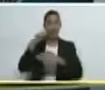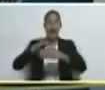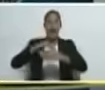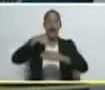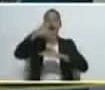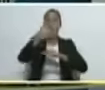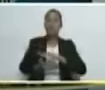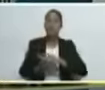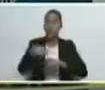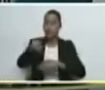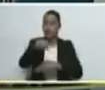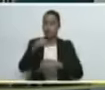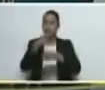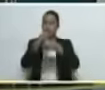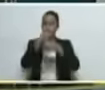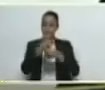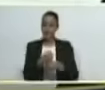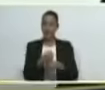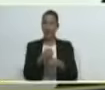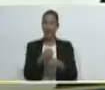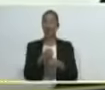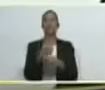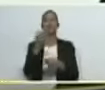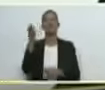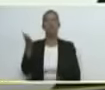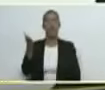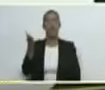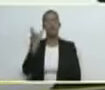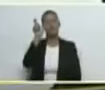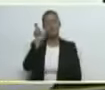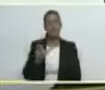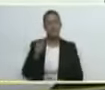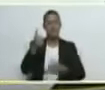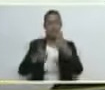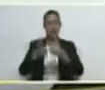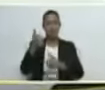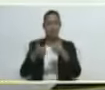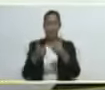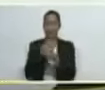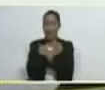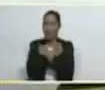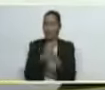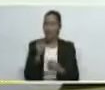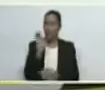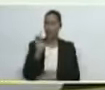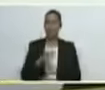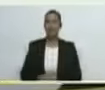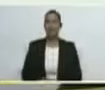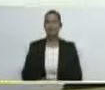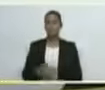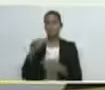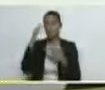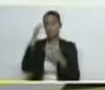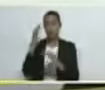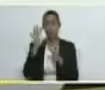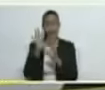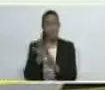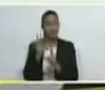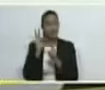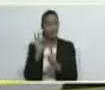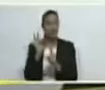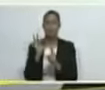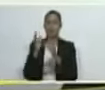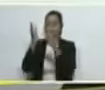esperando al candidato del amor a la patria. Quiero saludar especialmente al hermano Nicolás